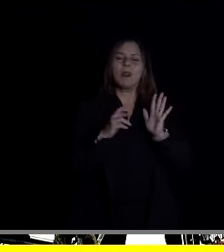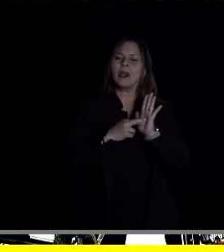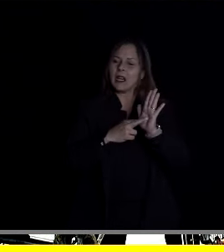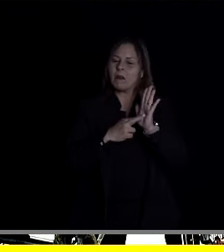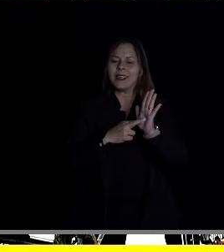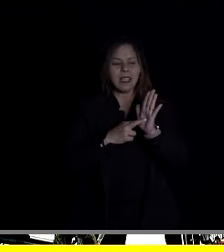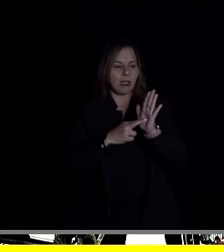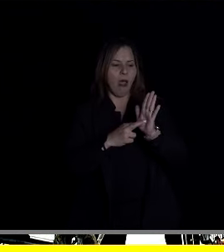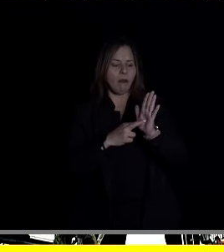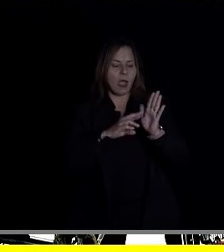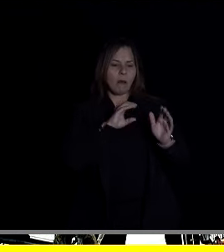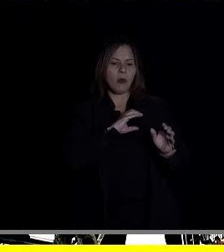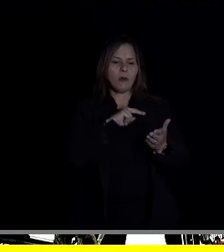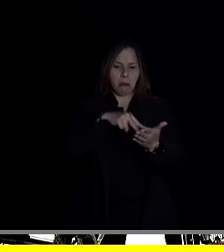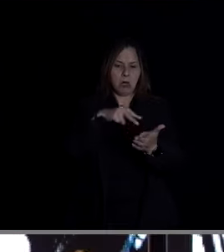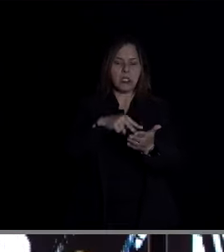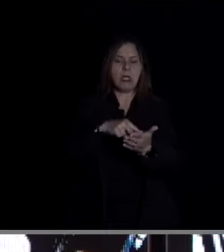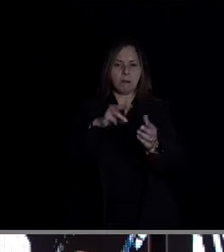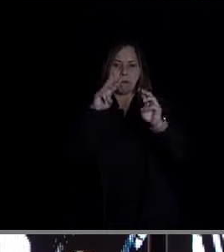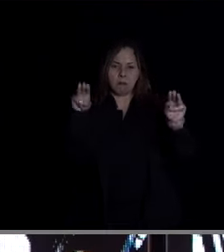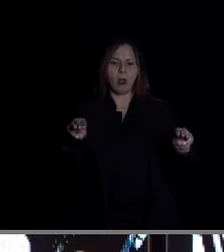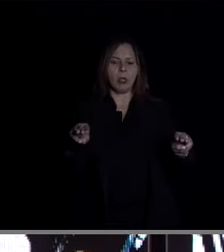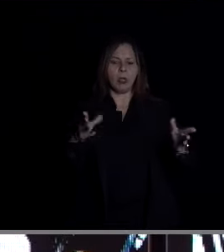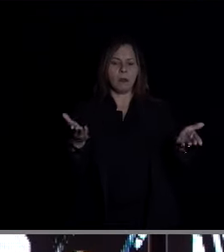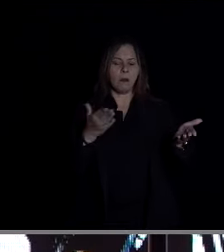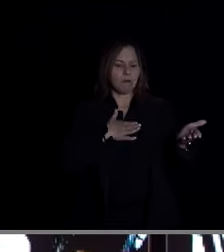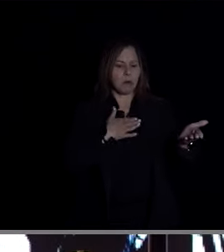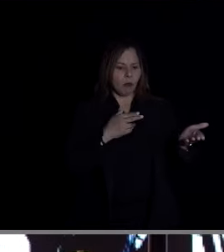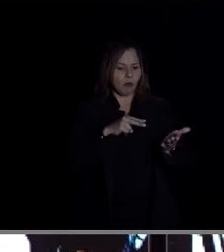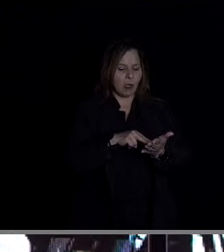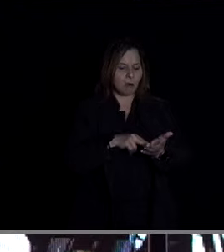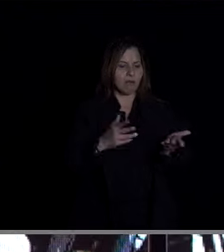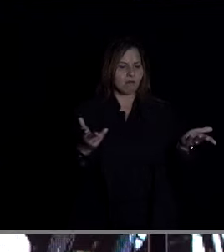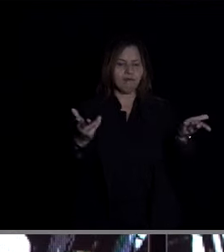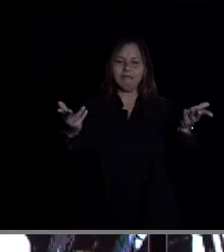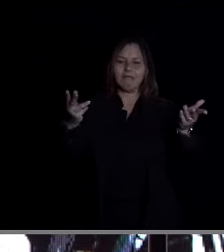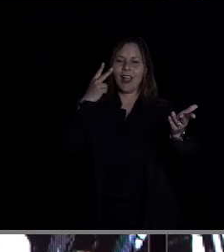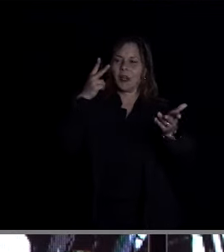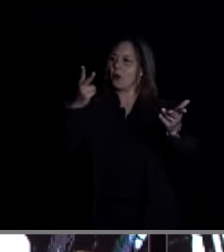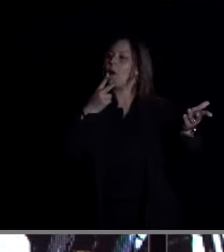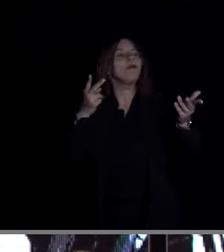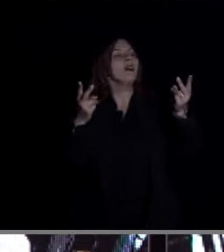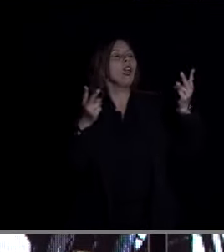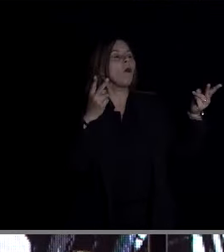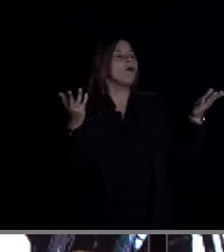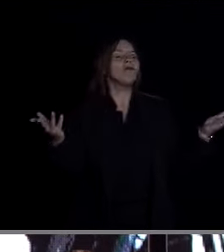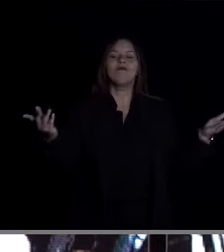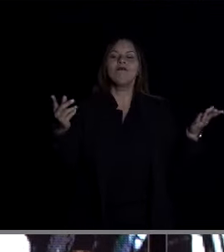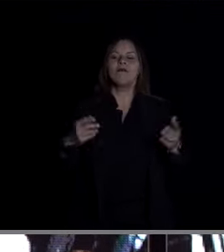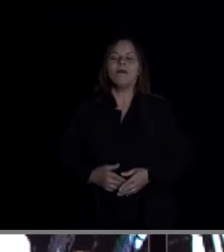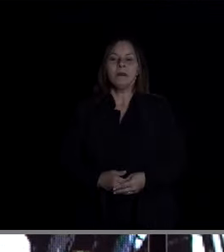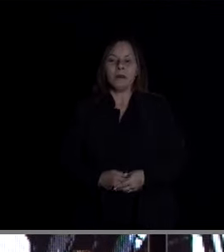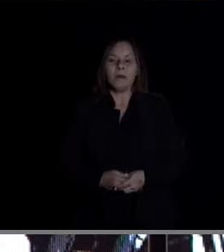representantes de ese equipo nuestro. Pónganse de pie los policías municipales míos, por favor. Los veo por aquí.